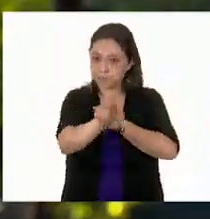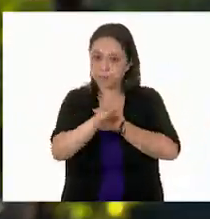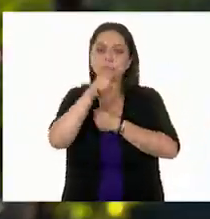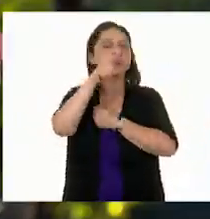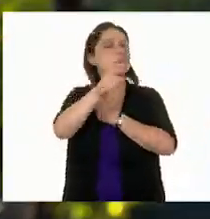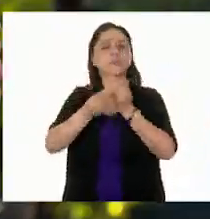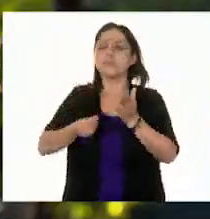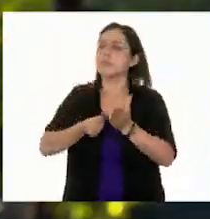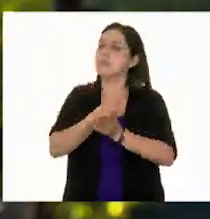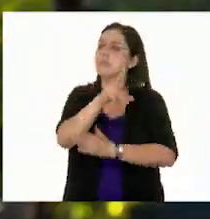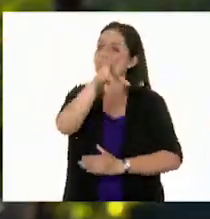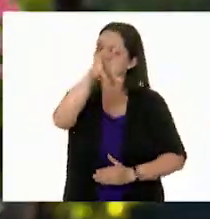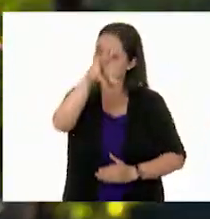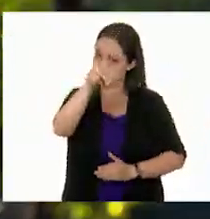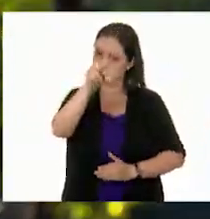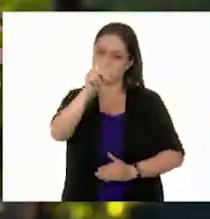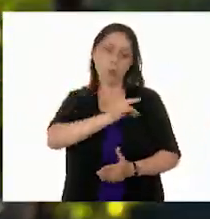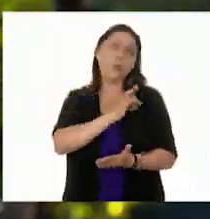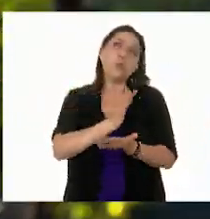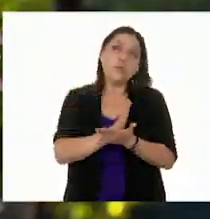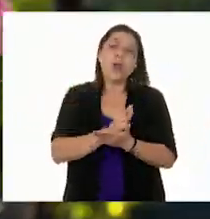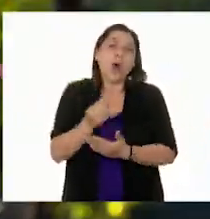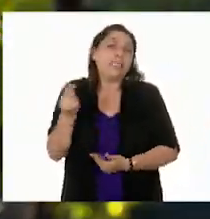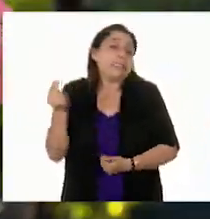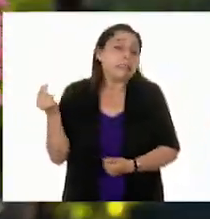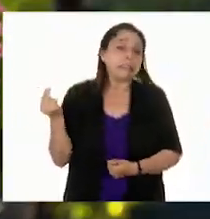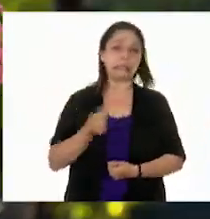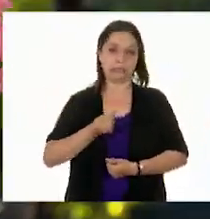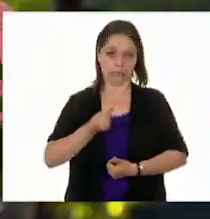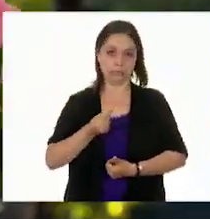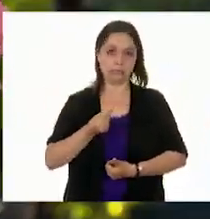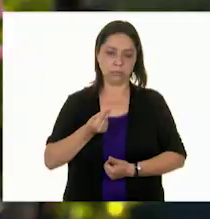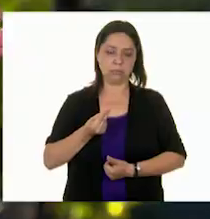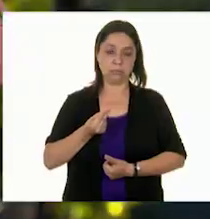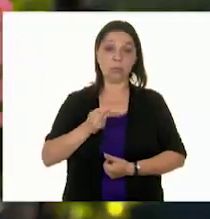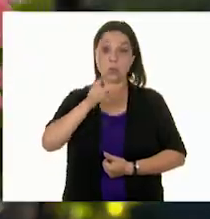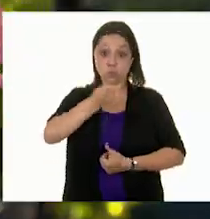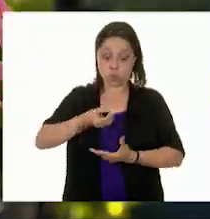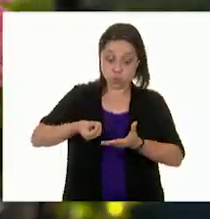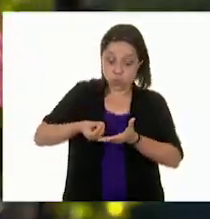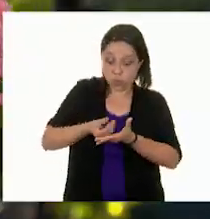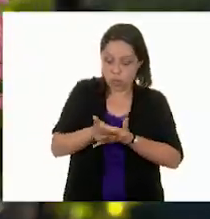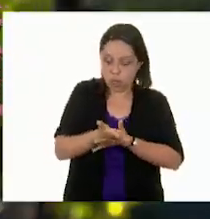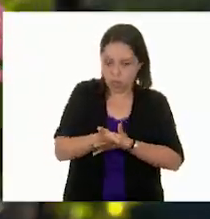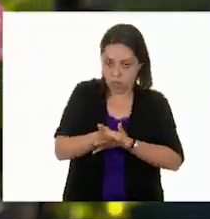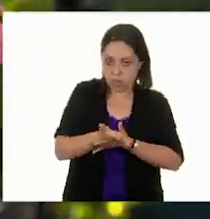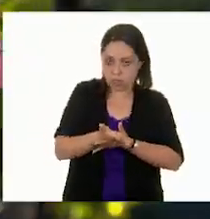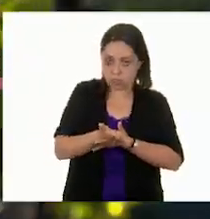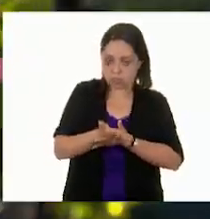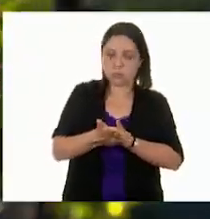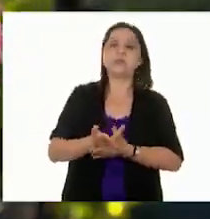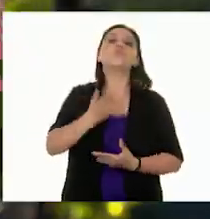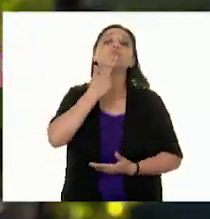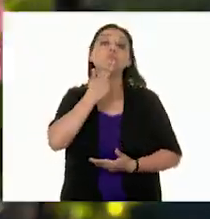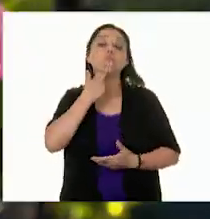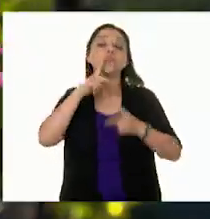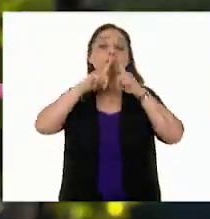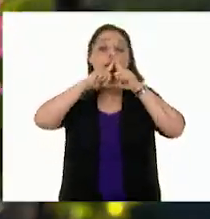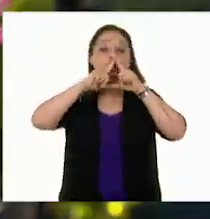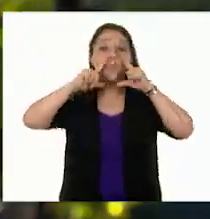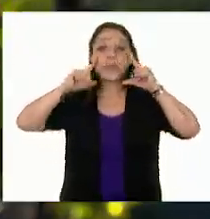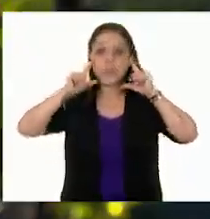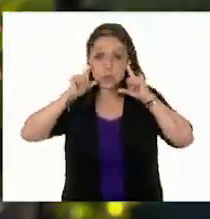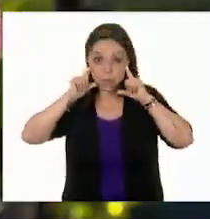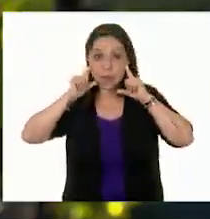no salir de casa a menos que sea muy necesario. Si lo haces, utiliza el